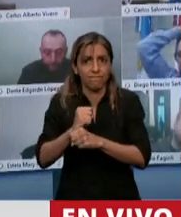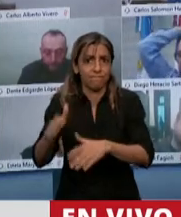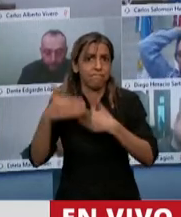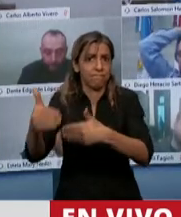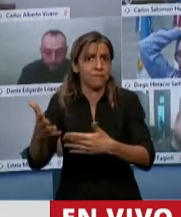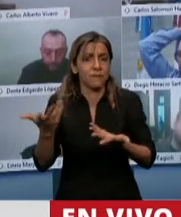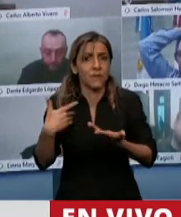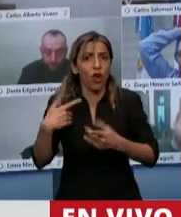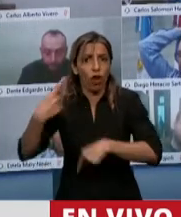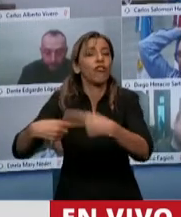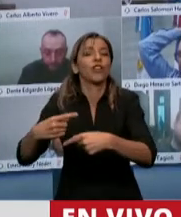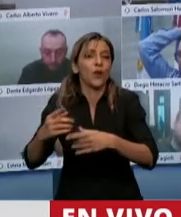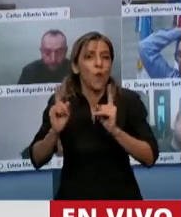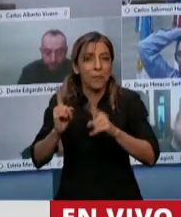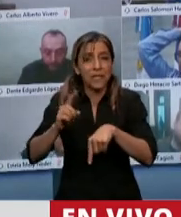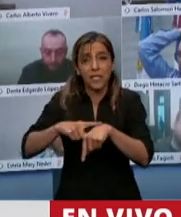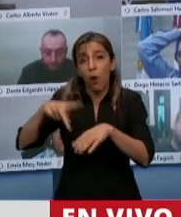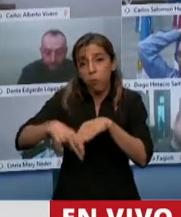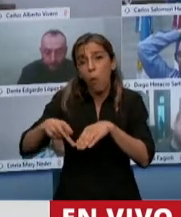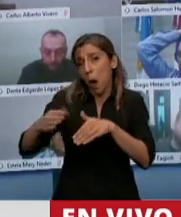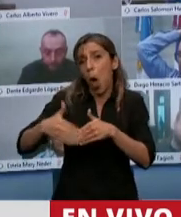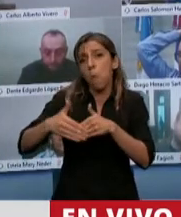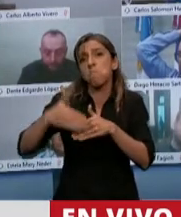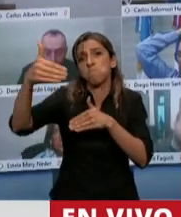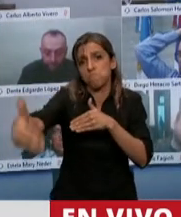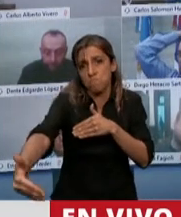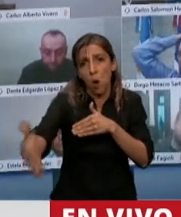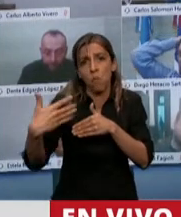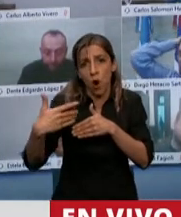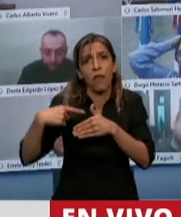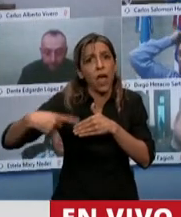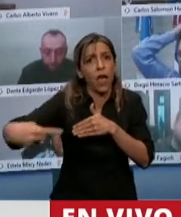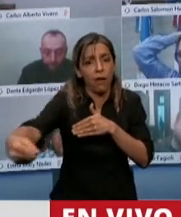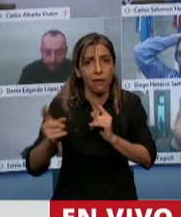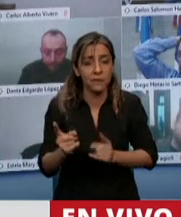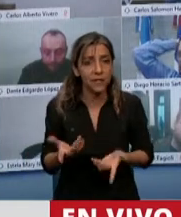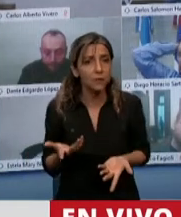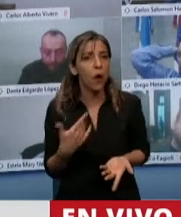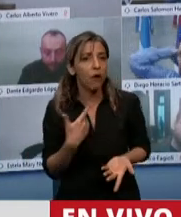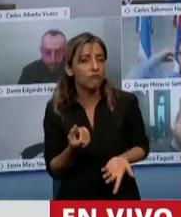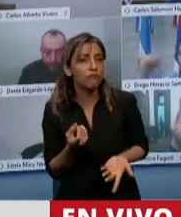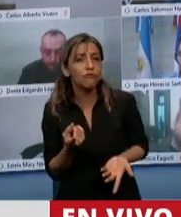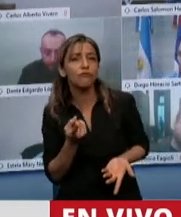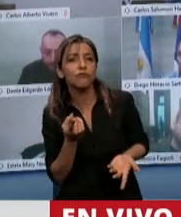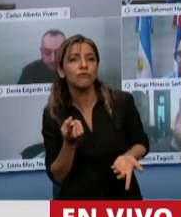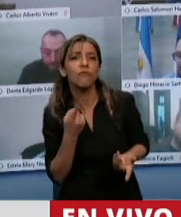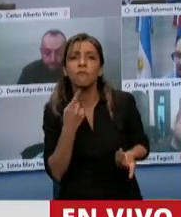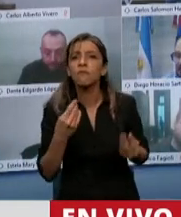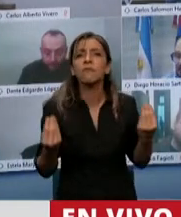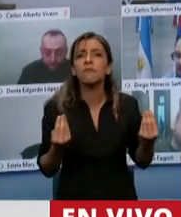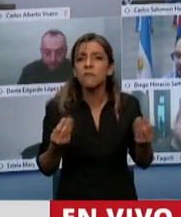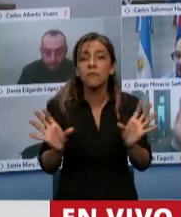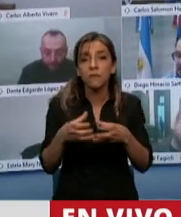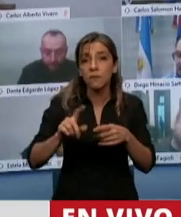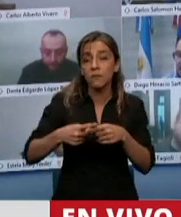hoy estamos sesionando. Pero no solamente eso, señor presidente. Yo creo que lo más importante que cambió es que la oposición de Juntos